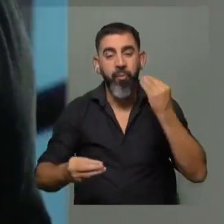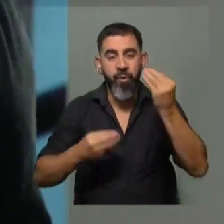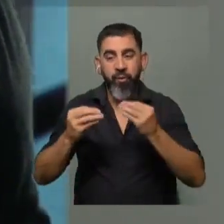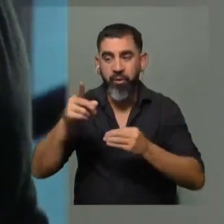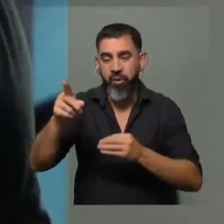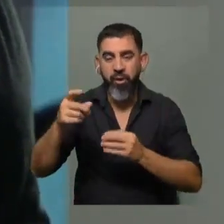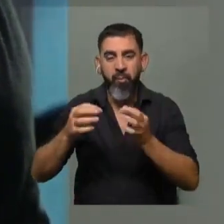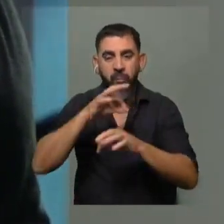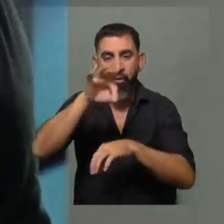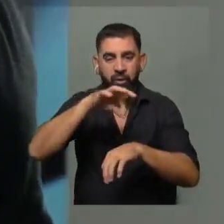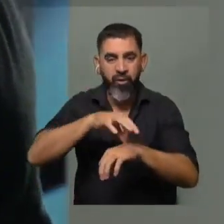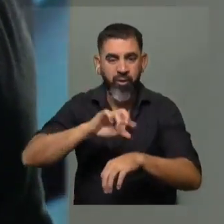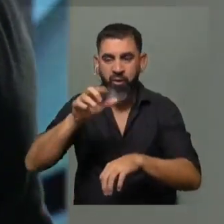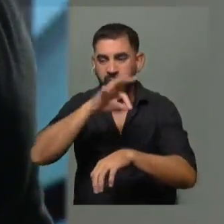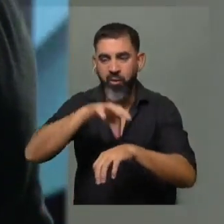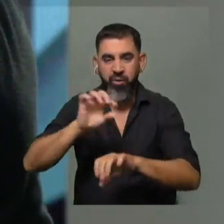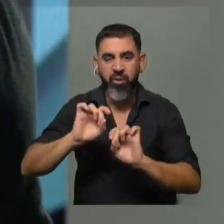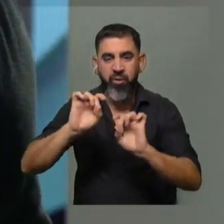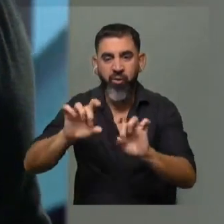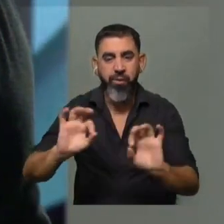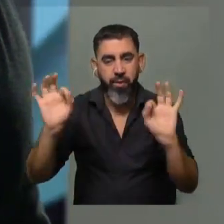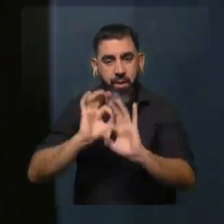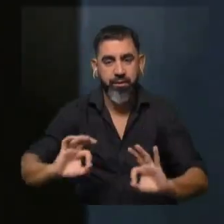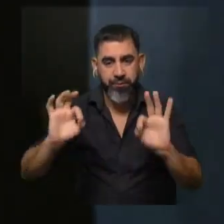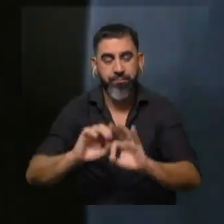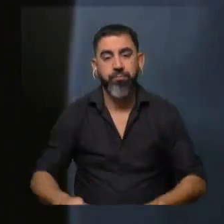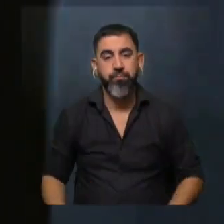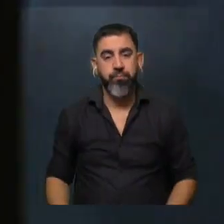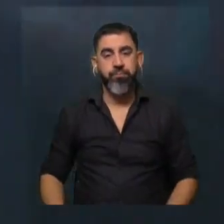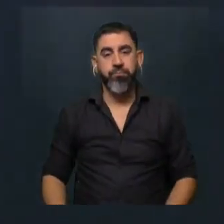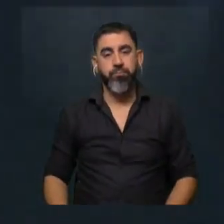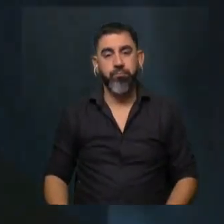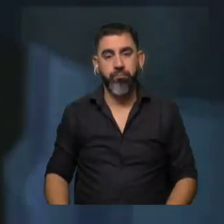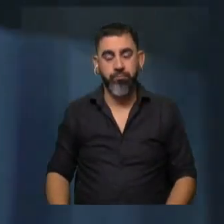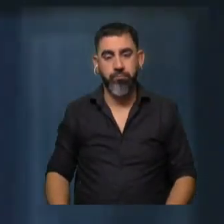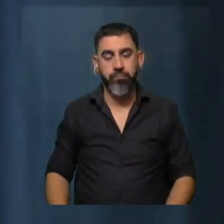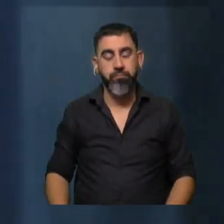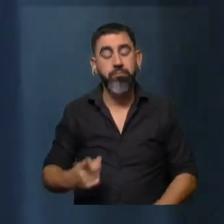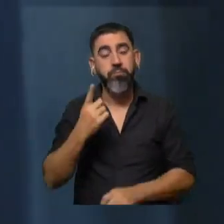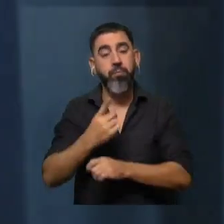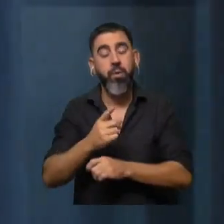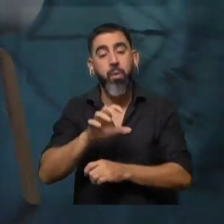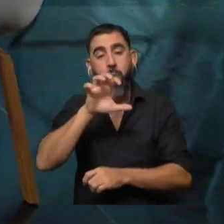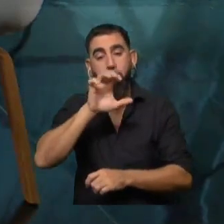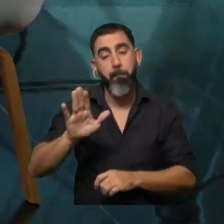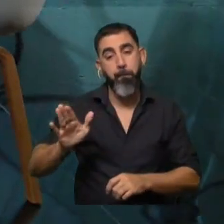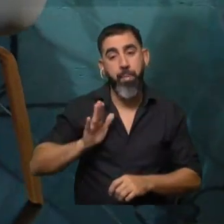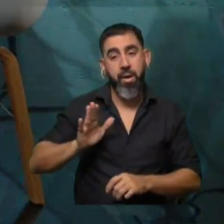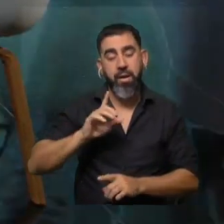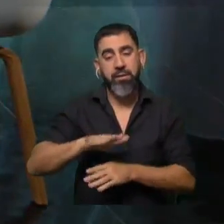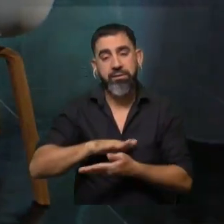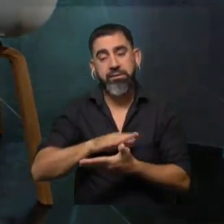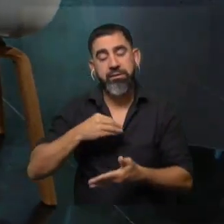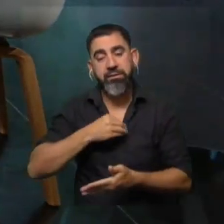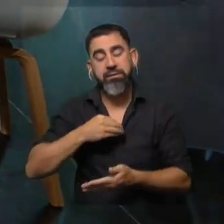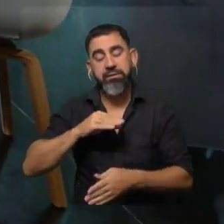vector, porque sin el vector no hay transmisión de la enfermedad. Y lo primero, hubo una perrita, ¿no?, que llegó al consultorio con algún síntoma.